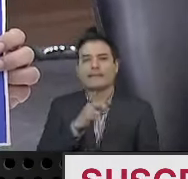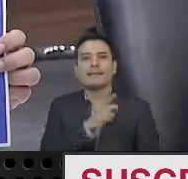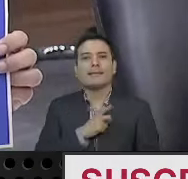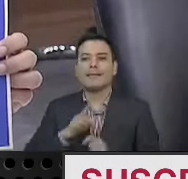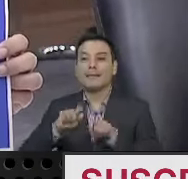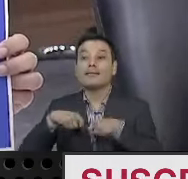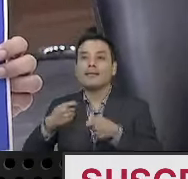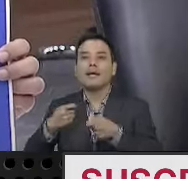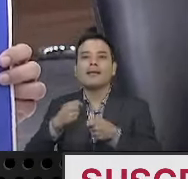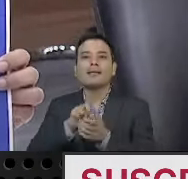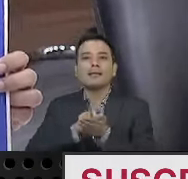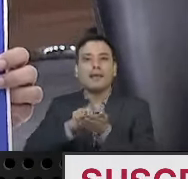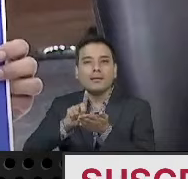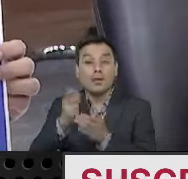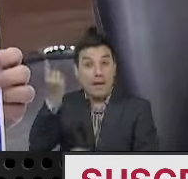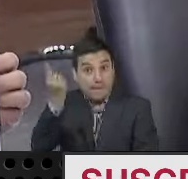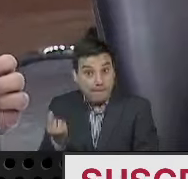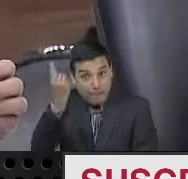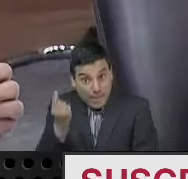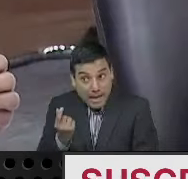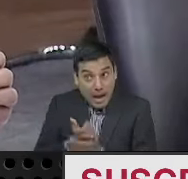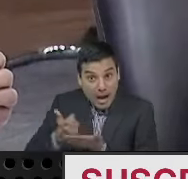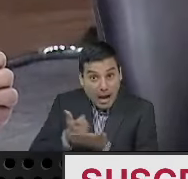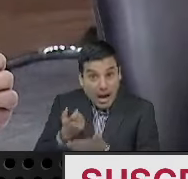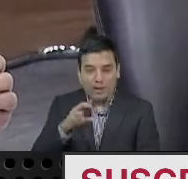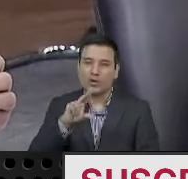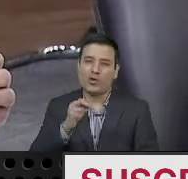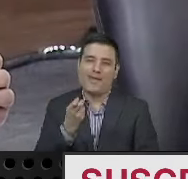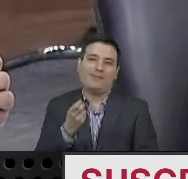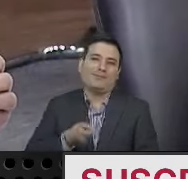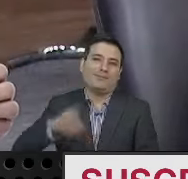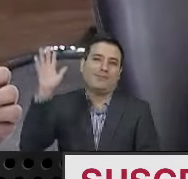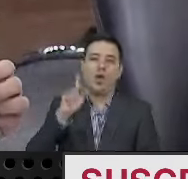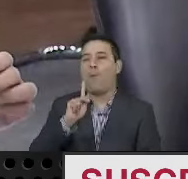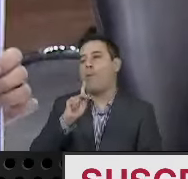no becas no apoyos económicos esto es